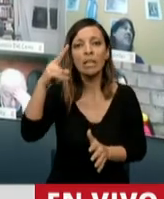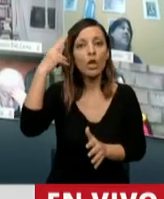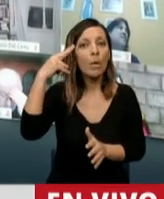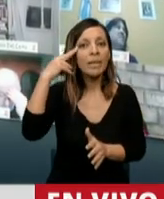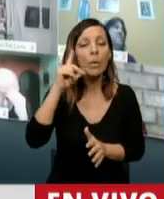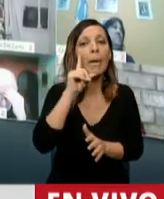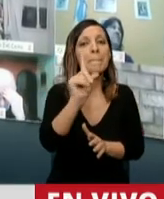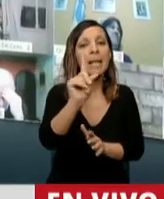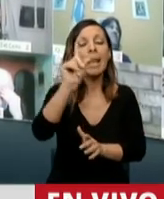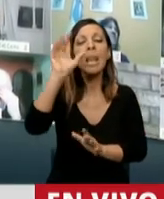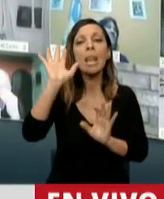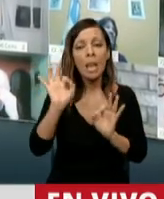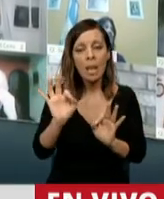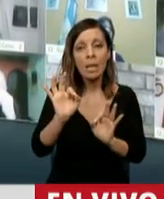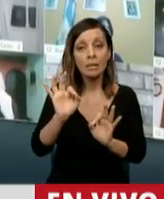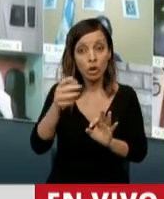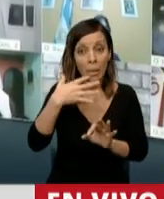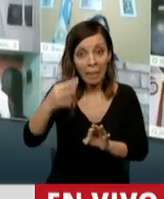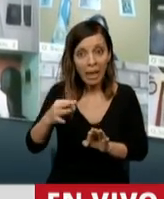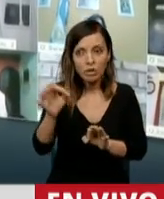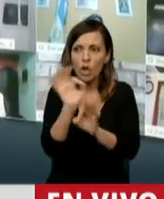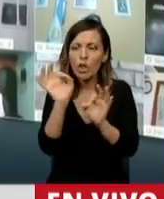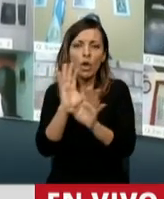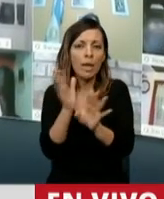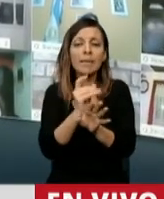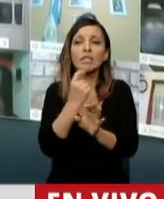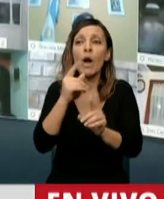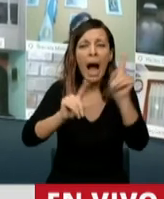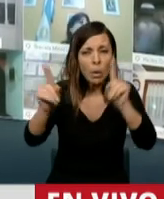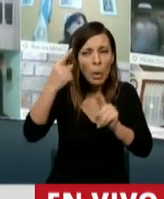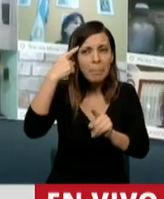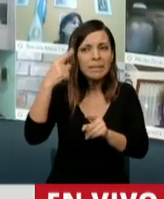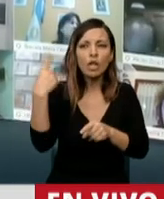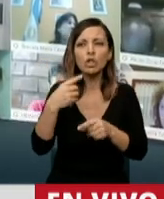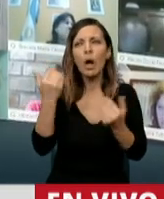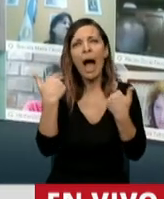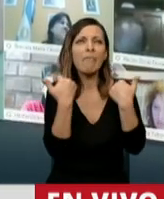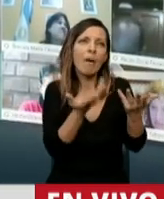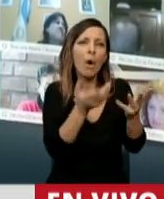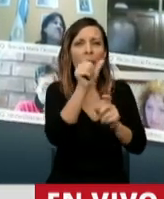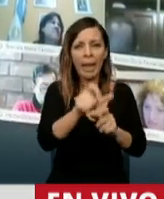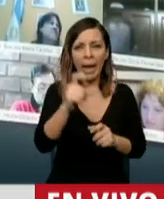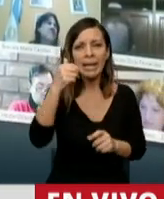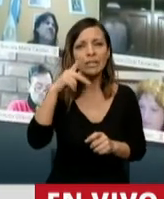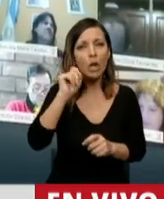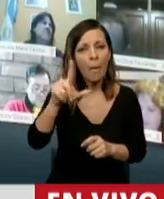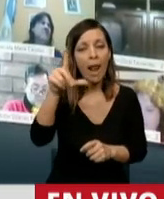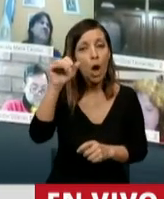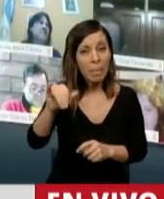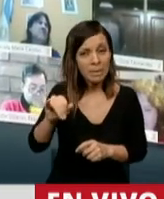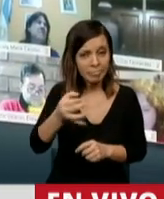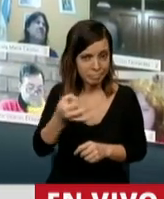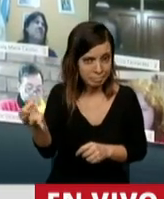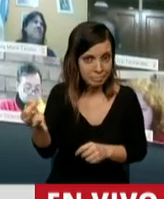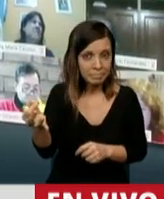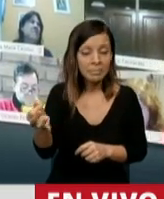19.999.000 argentinos, créanme, sin ninguna subjetividad, piensa que estamos legislando para el empresario Cristóbal López. Y que quienes lo acompañaron en